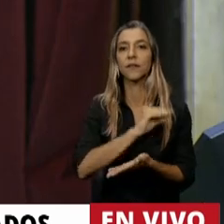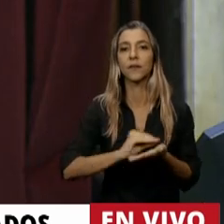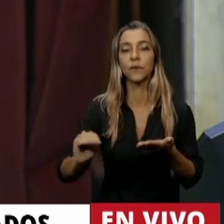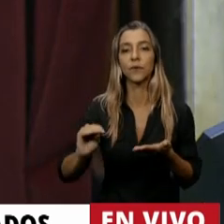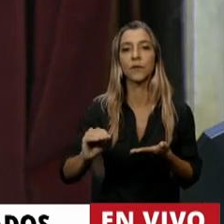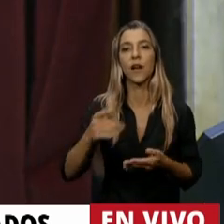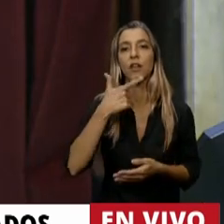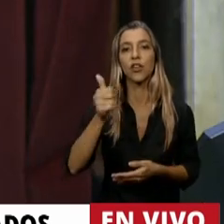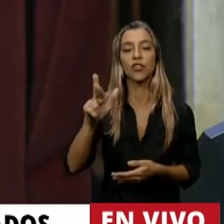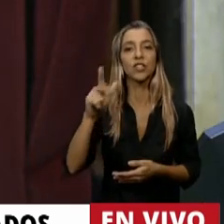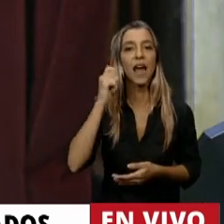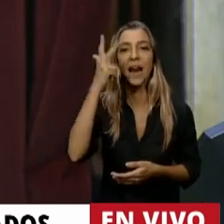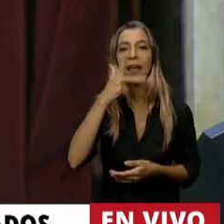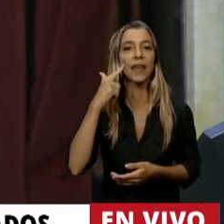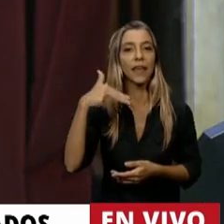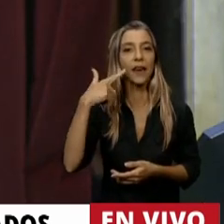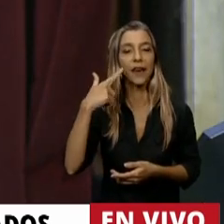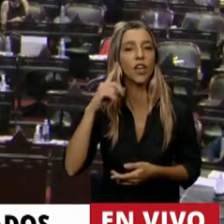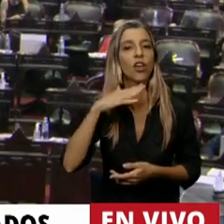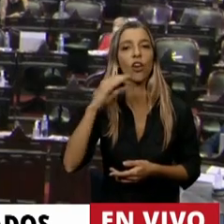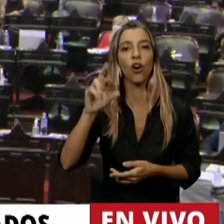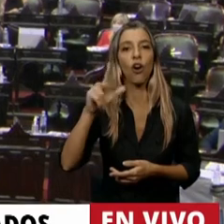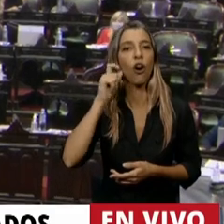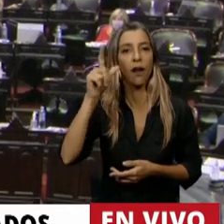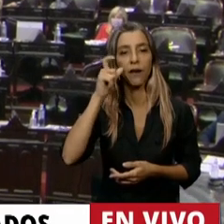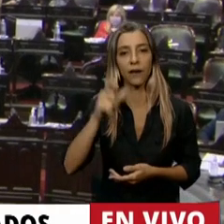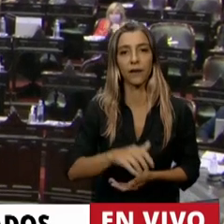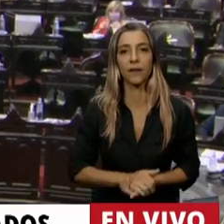Diputado Sarghini Jorge.